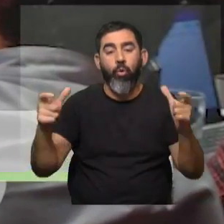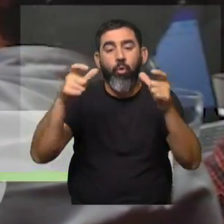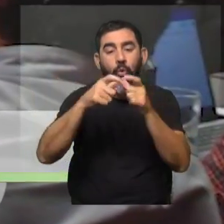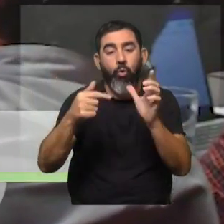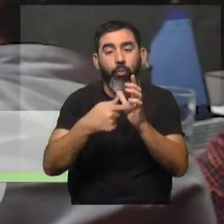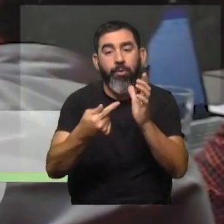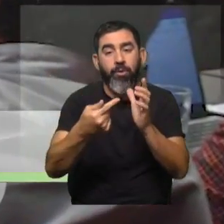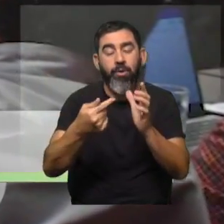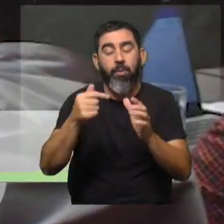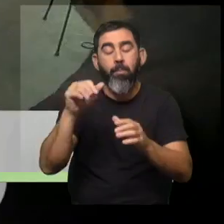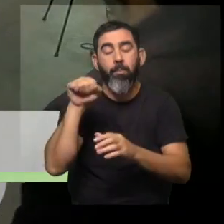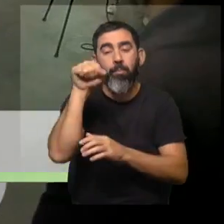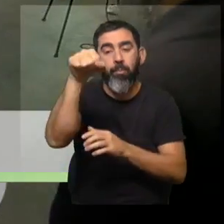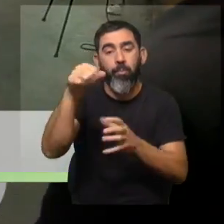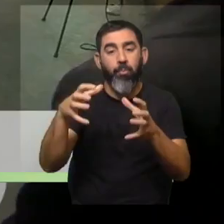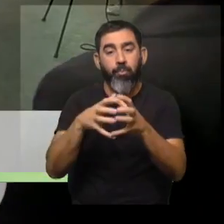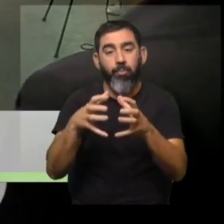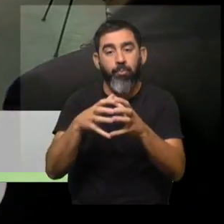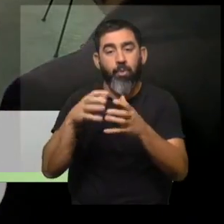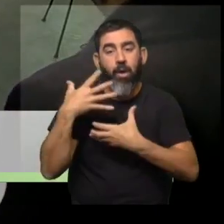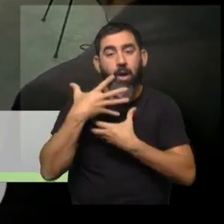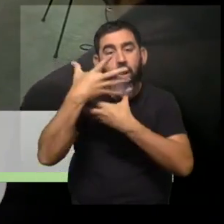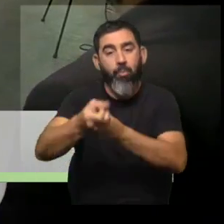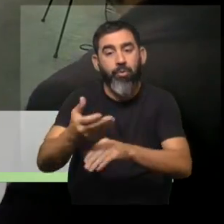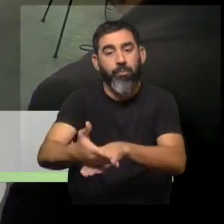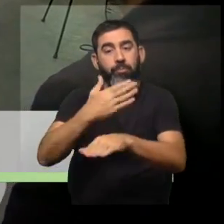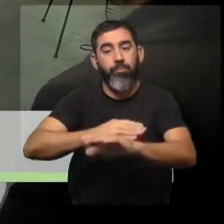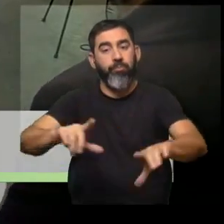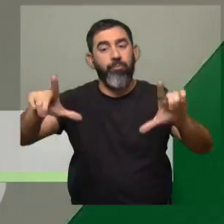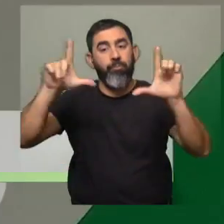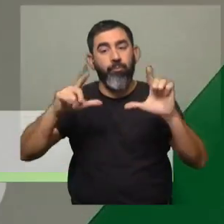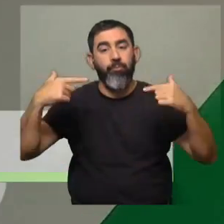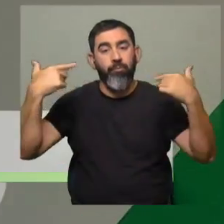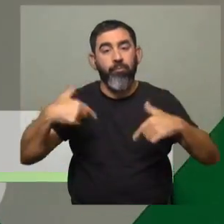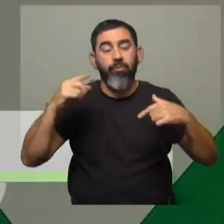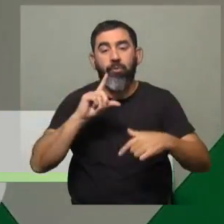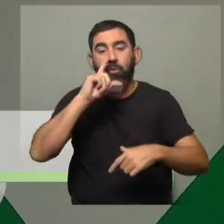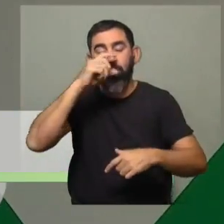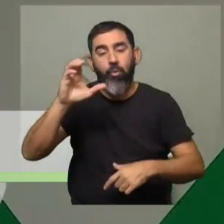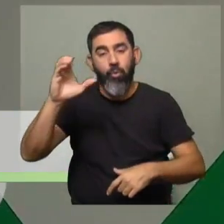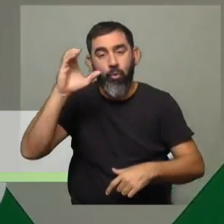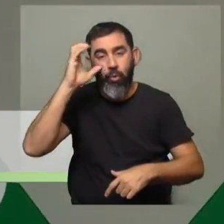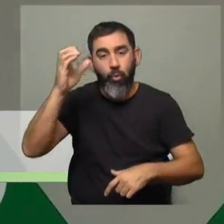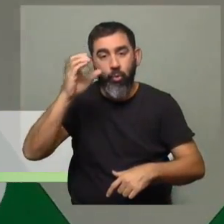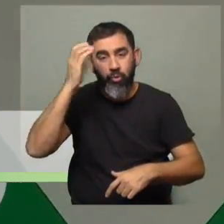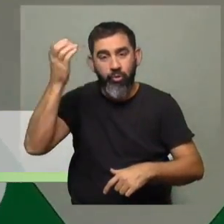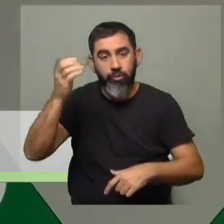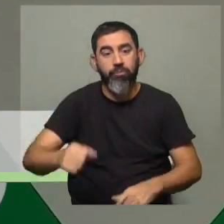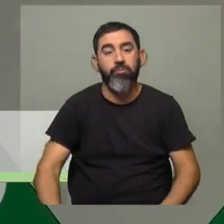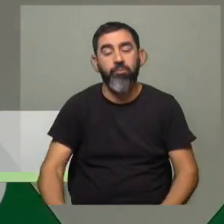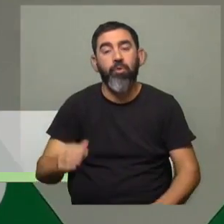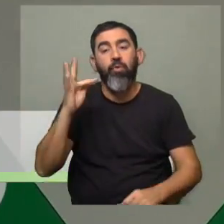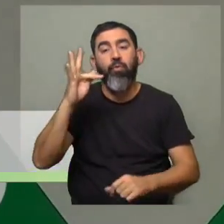central del partido socialista definió impulsar la precandidatura de la intendenta de Montevideo Carolina cose